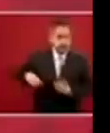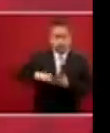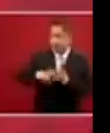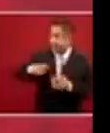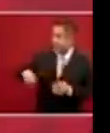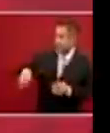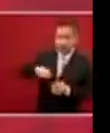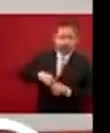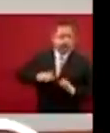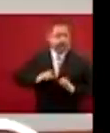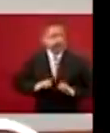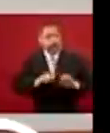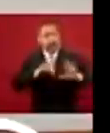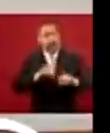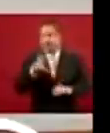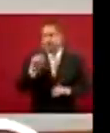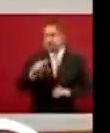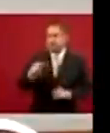nuestro